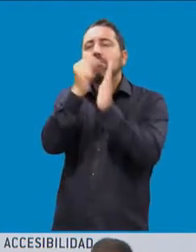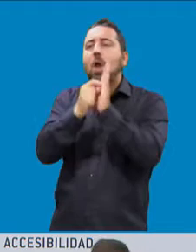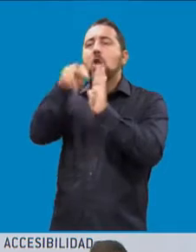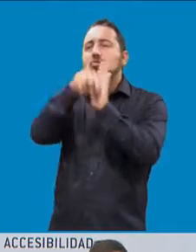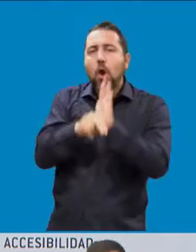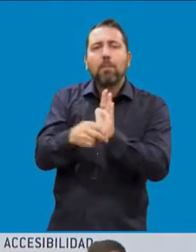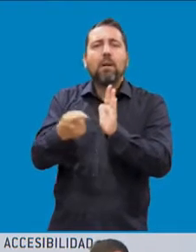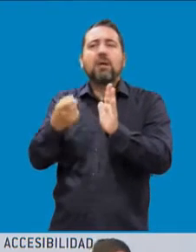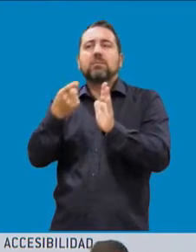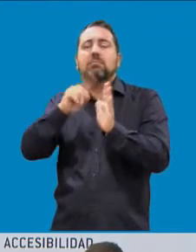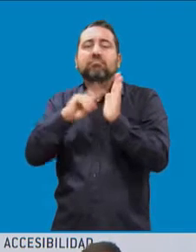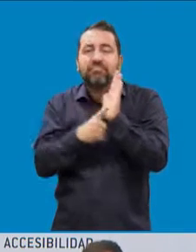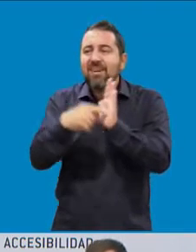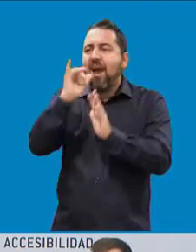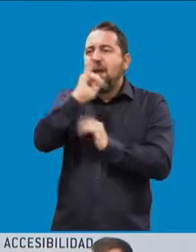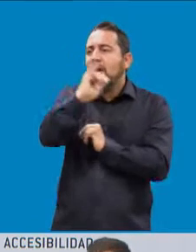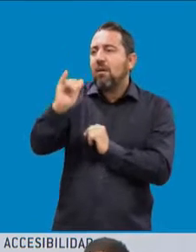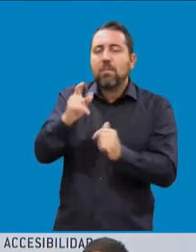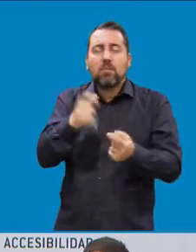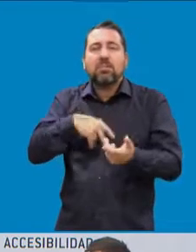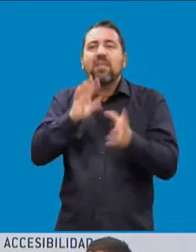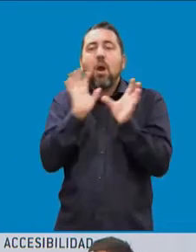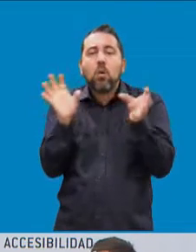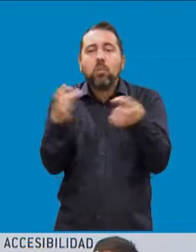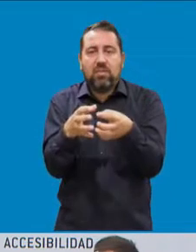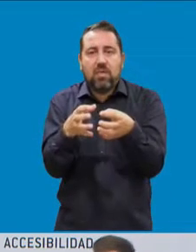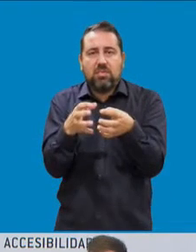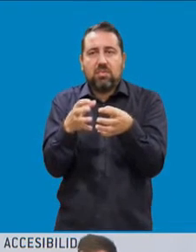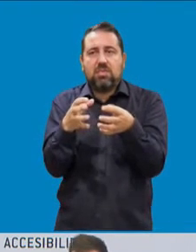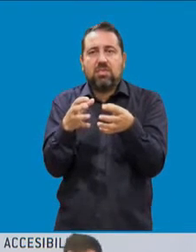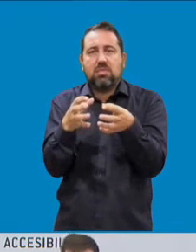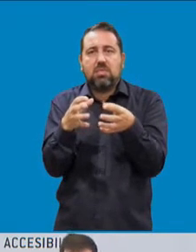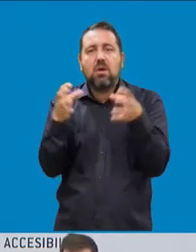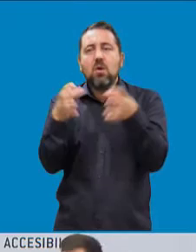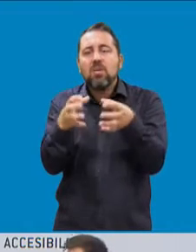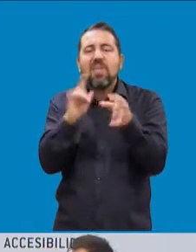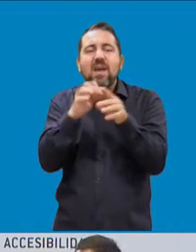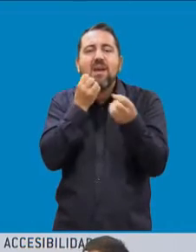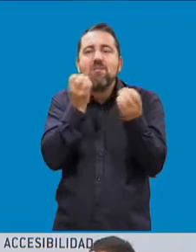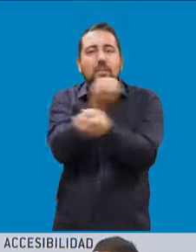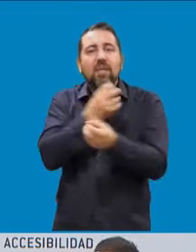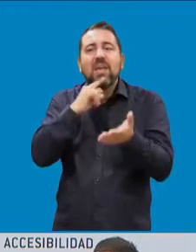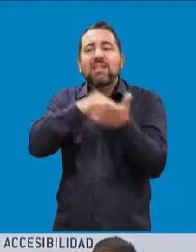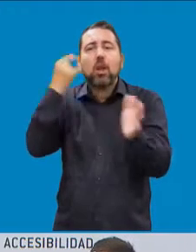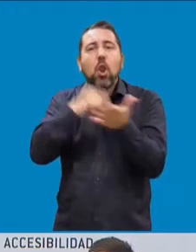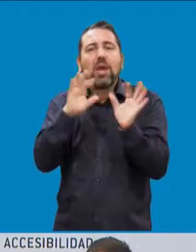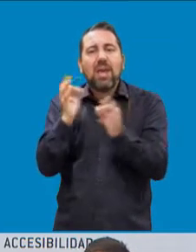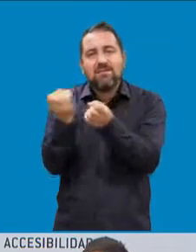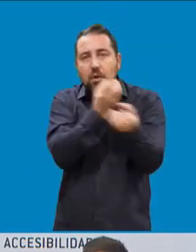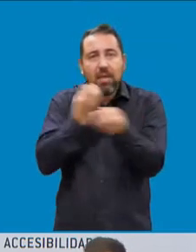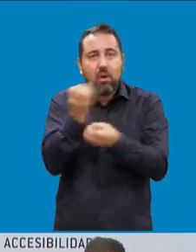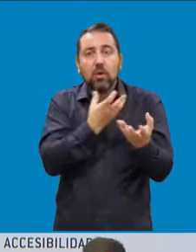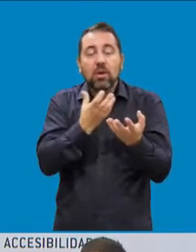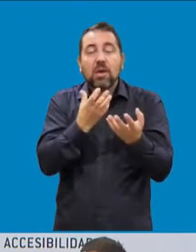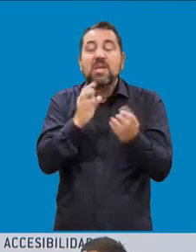y luego además hay una serie de estándares y de normas en lo que es la comunidad de